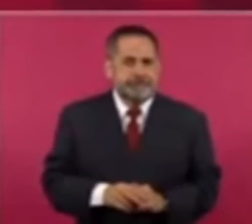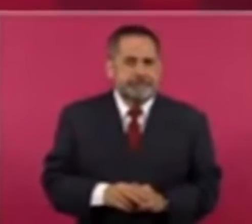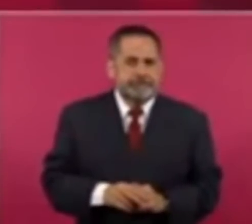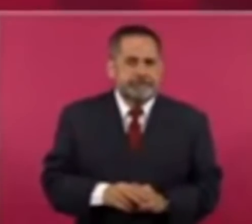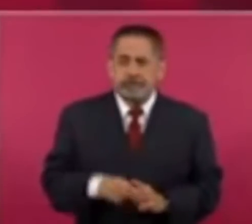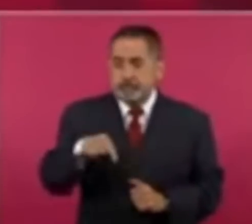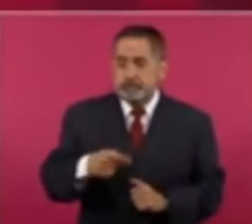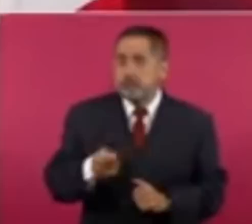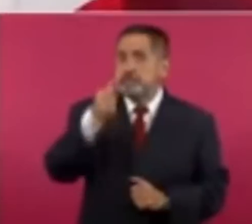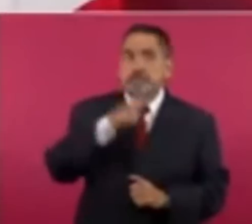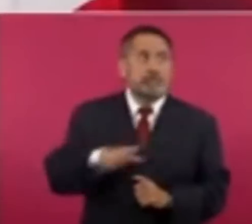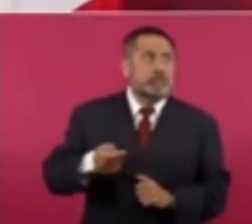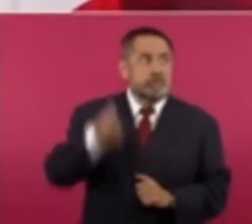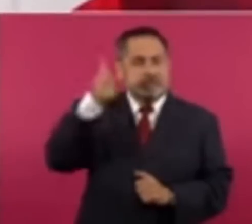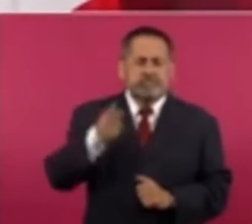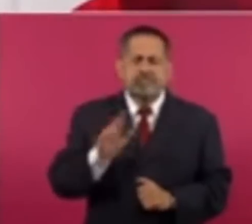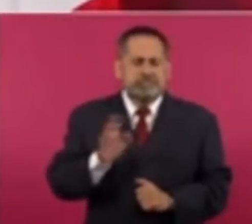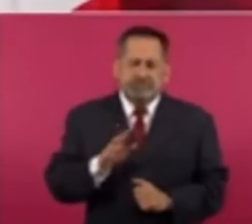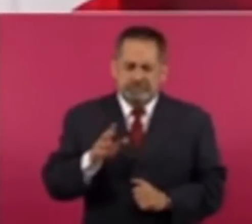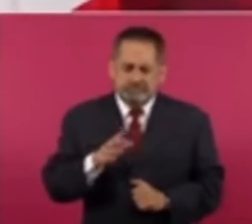algo inédito